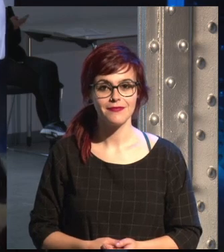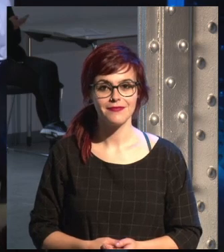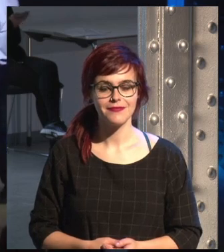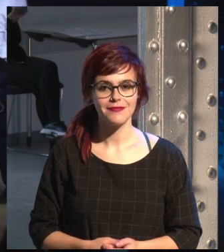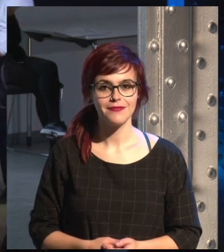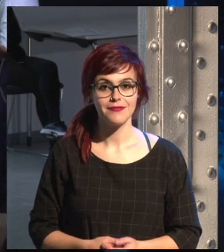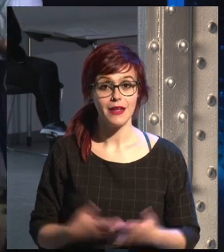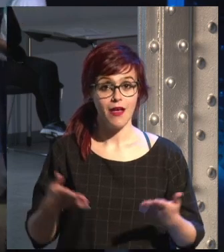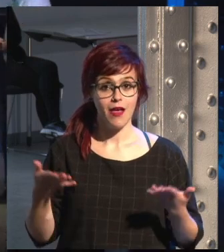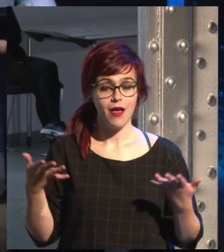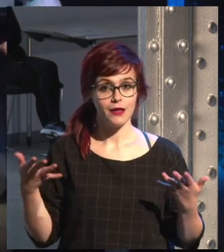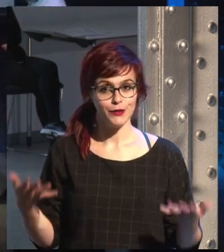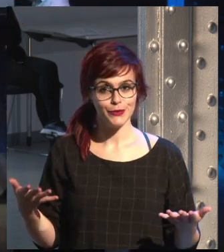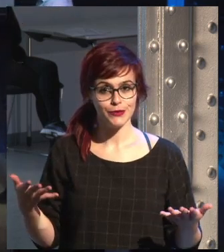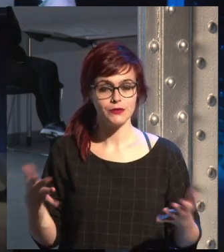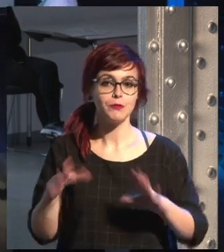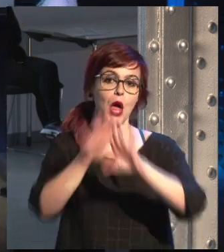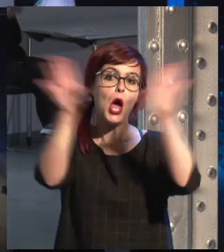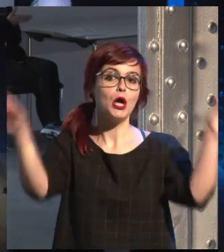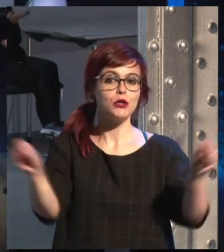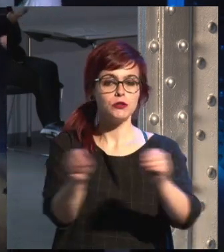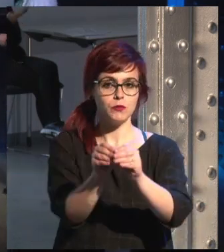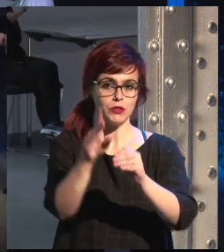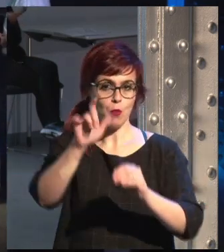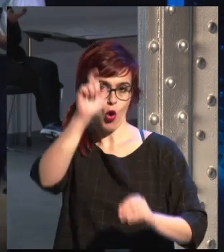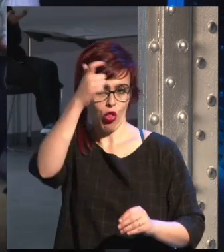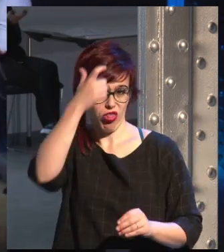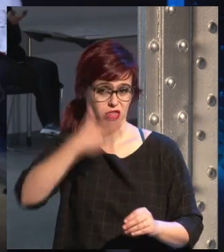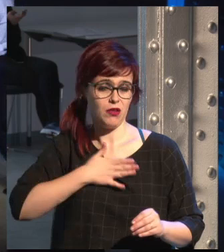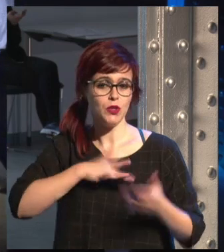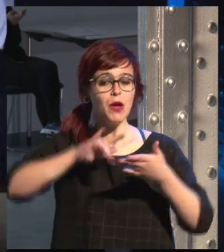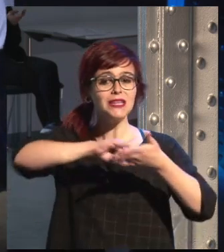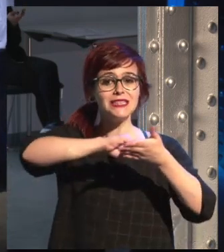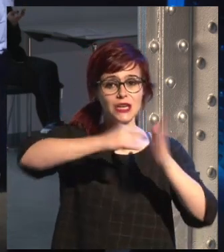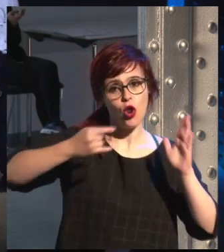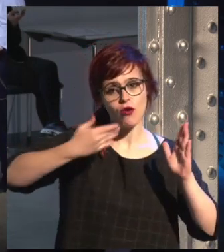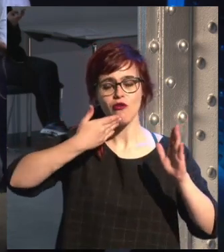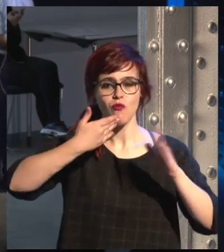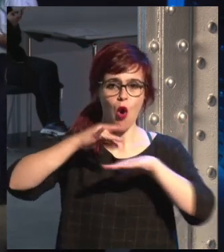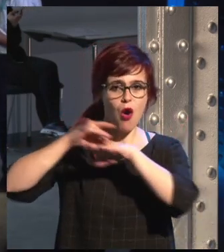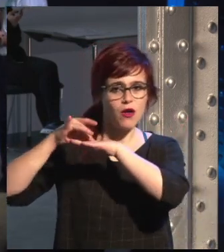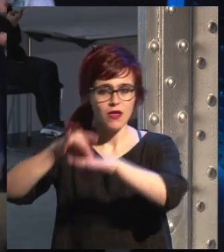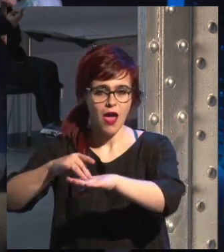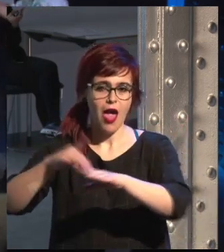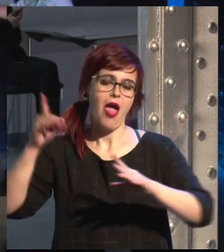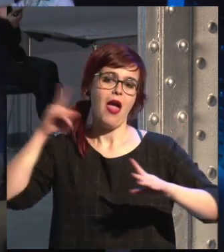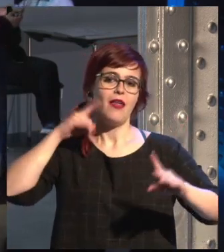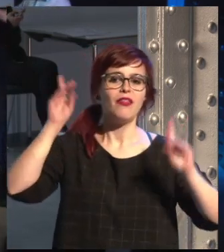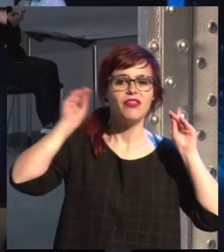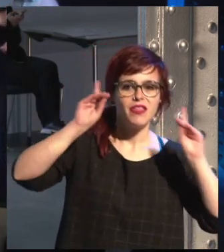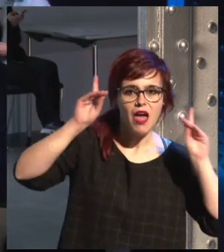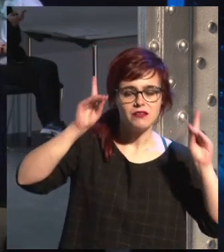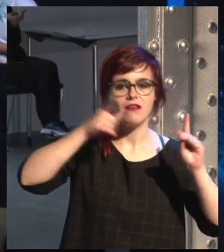¿Vale? Entonces, bueno, aquí podemos un poco resumir los conceptualmente del proyecto: tecnología como vehículo, didáctica, metodología,